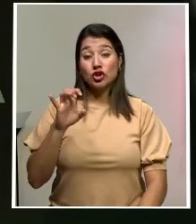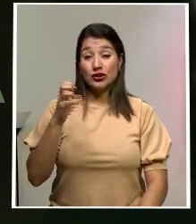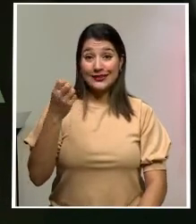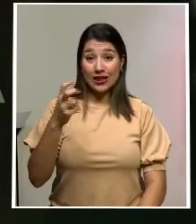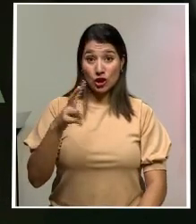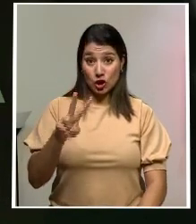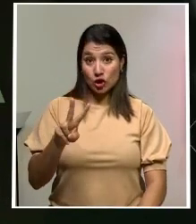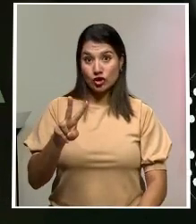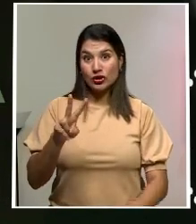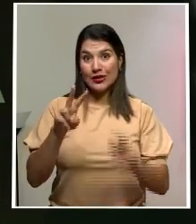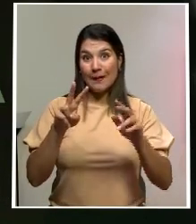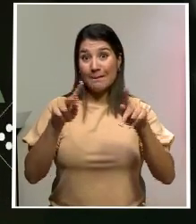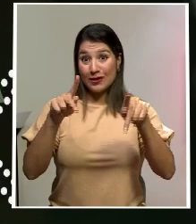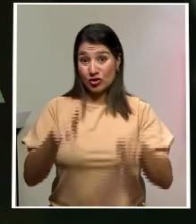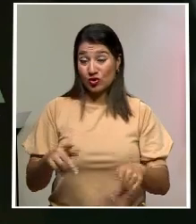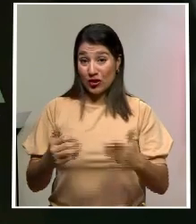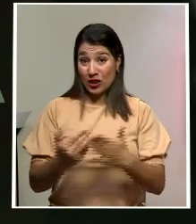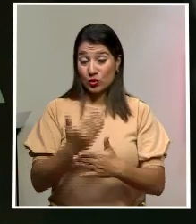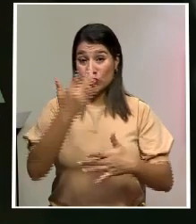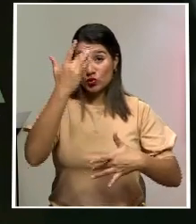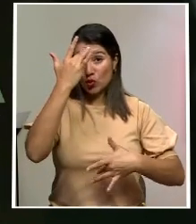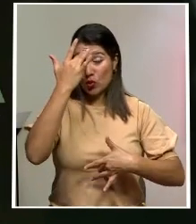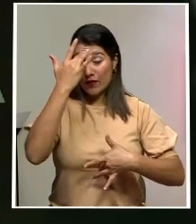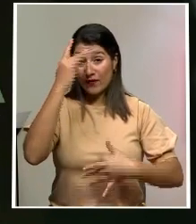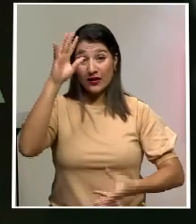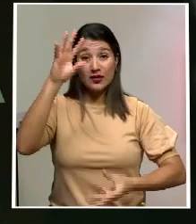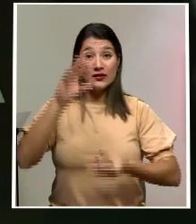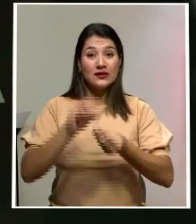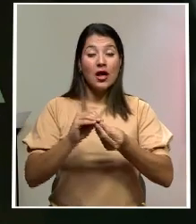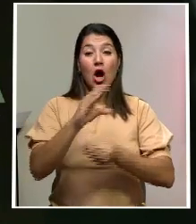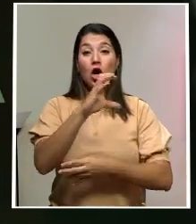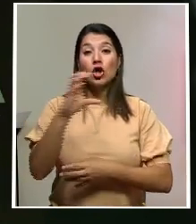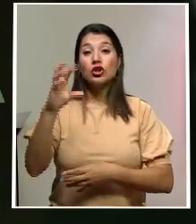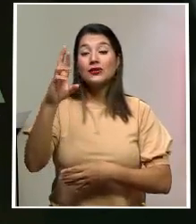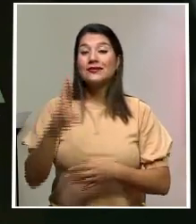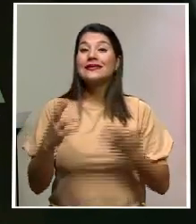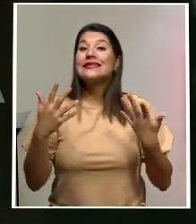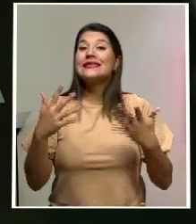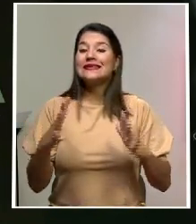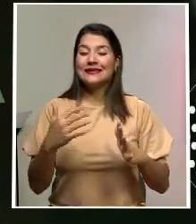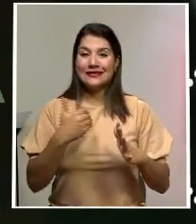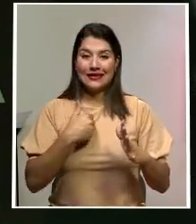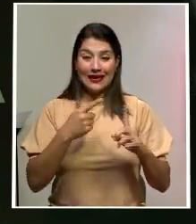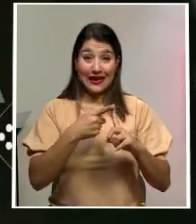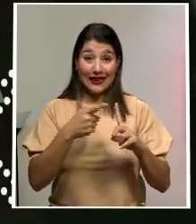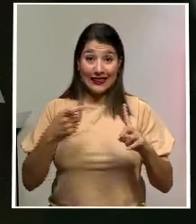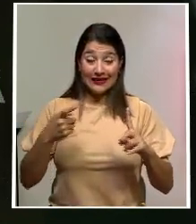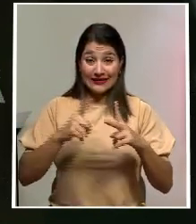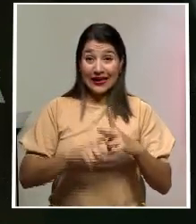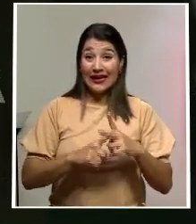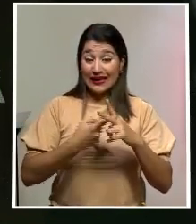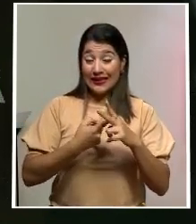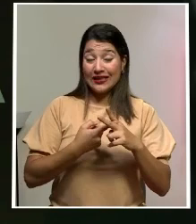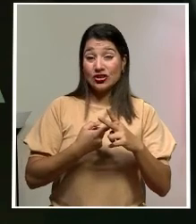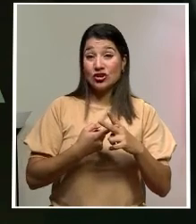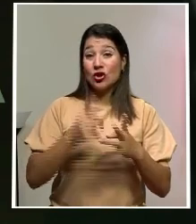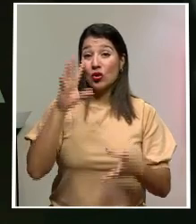2.812 nuevos casos. En total, el país llega, desde que inició la pandemia, a